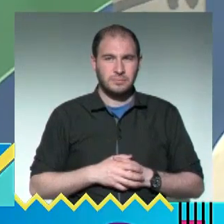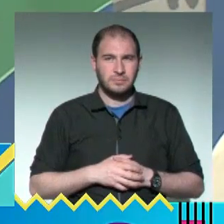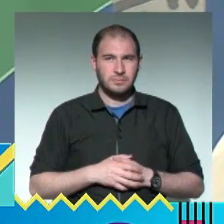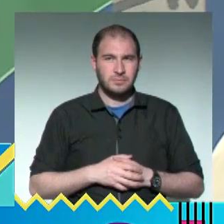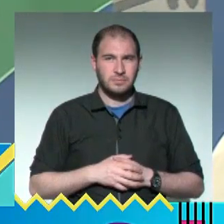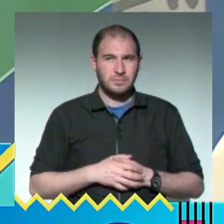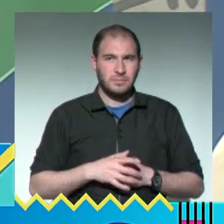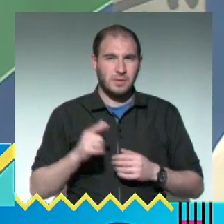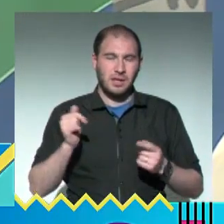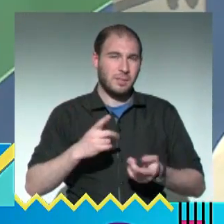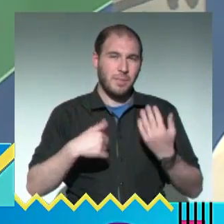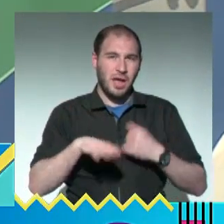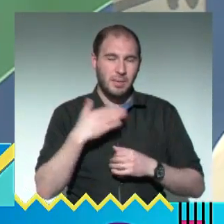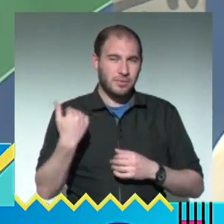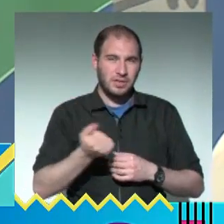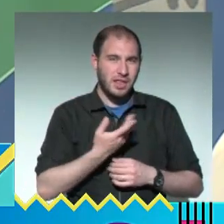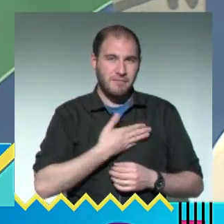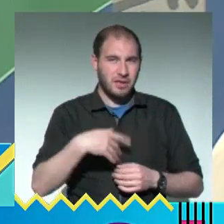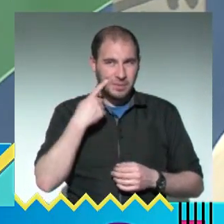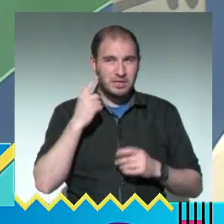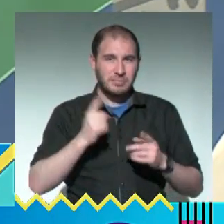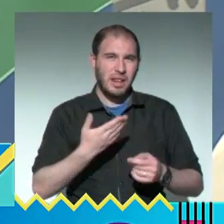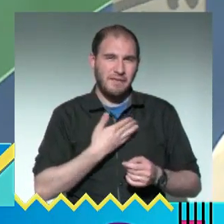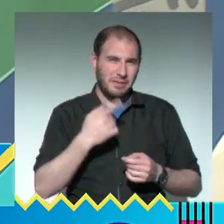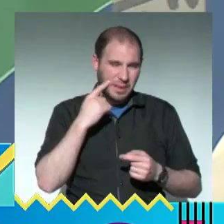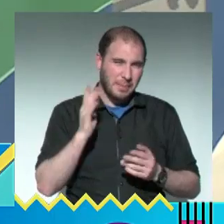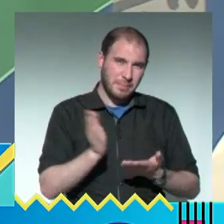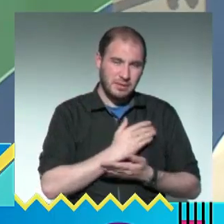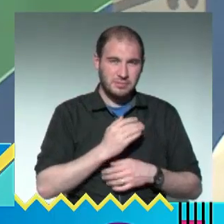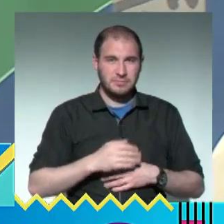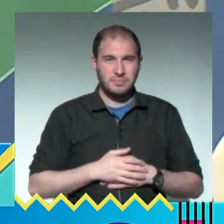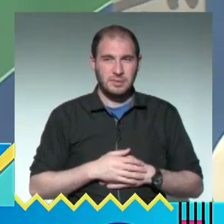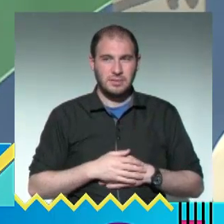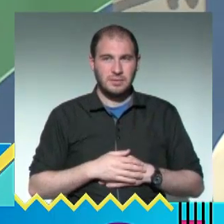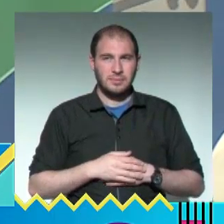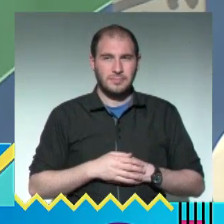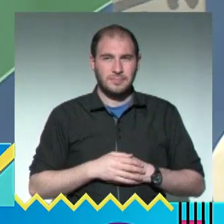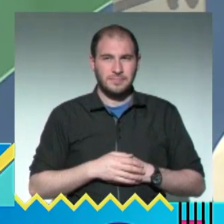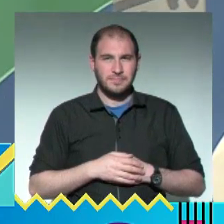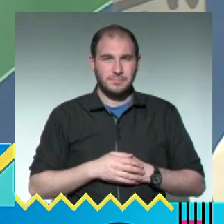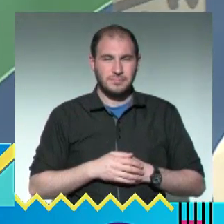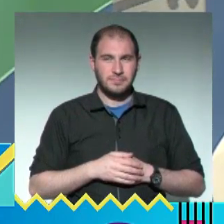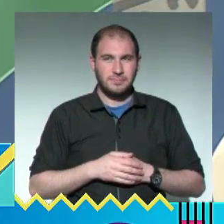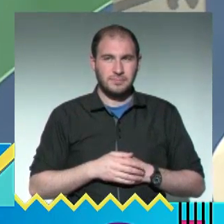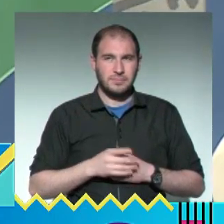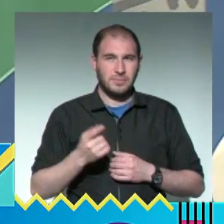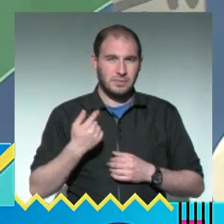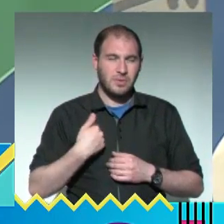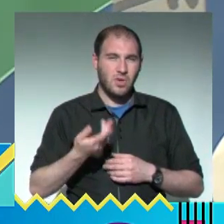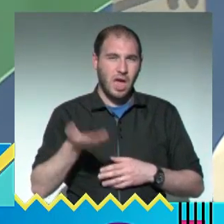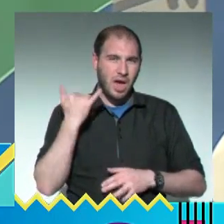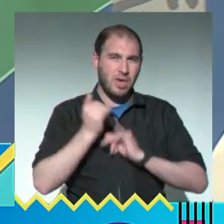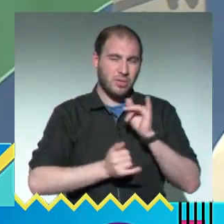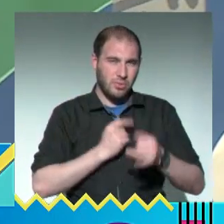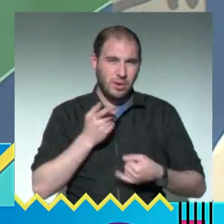es la carta con el Fondo Monetario y no tanto con el Fondo Monetario creo que ha descontado ya que va a salir el